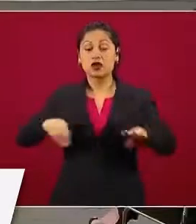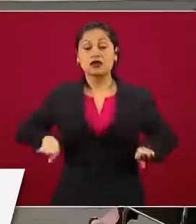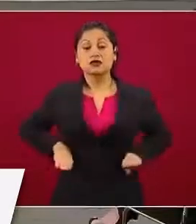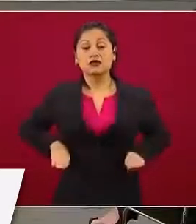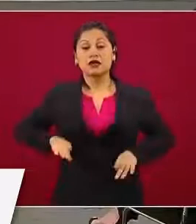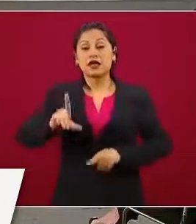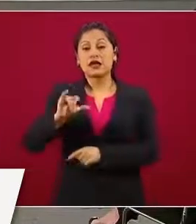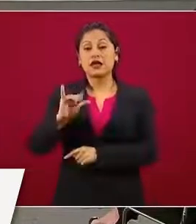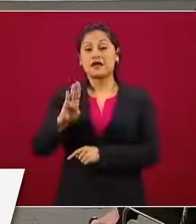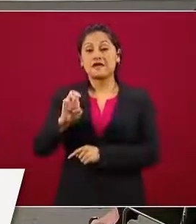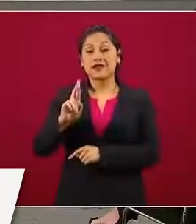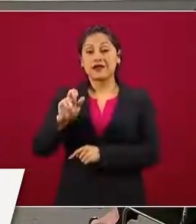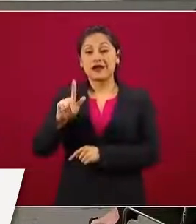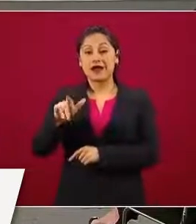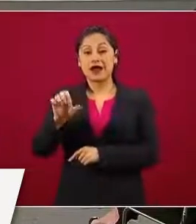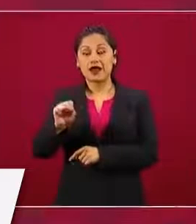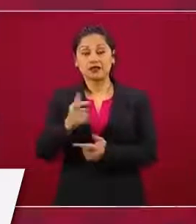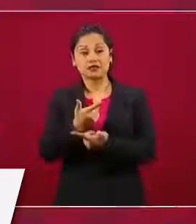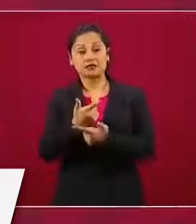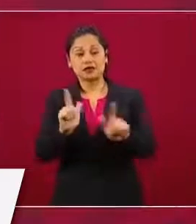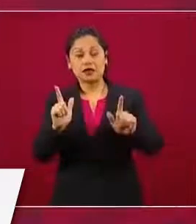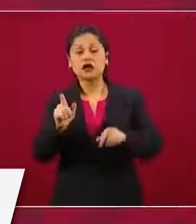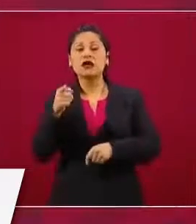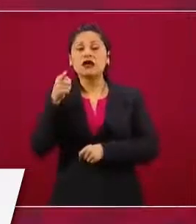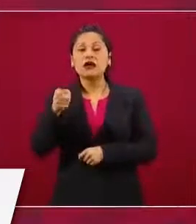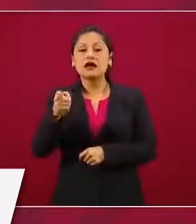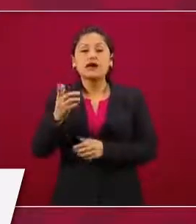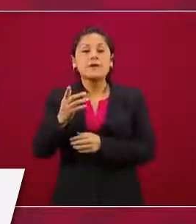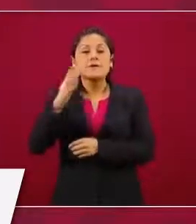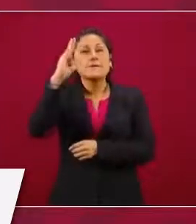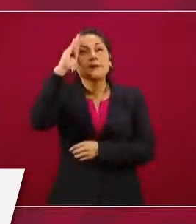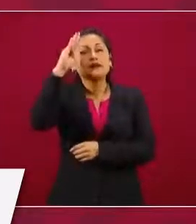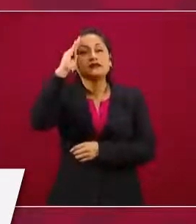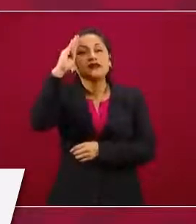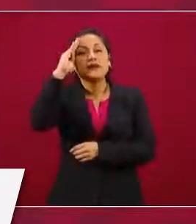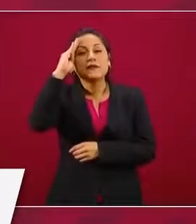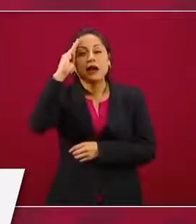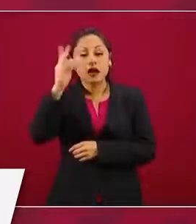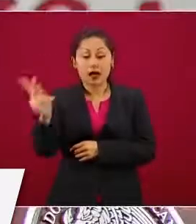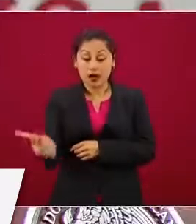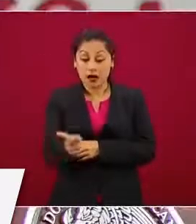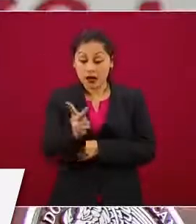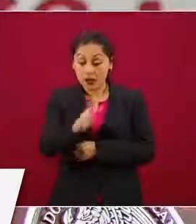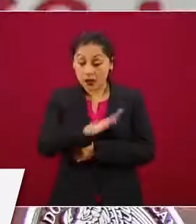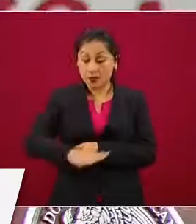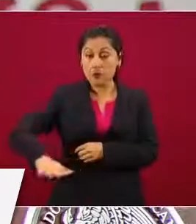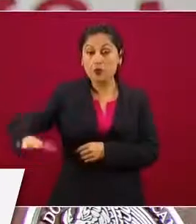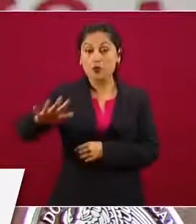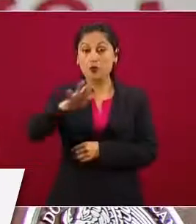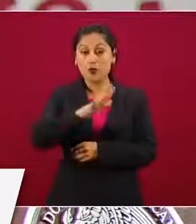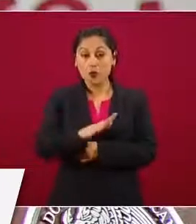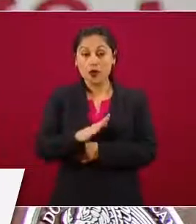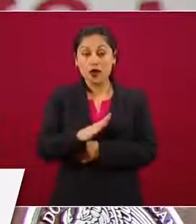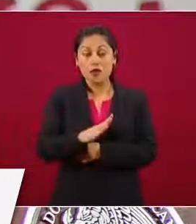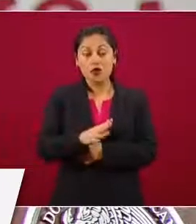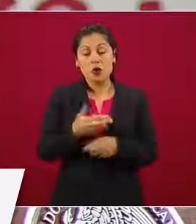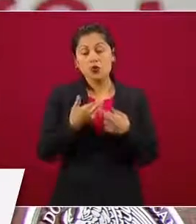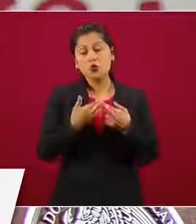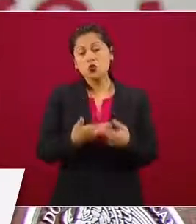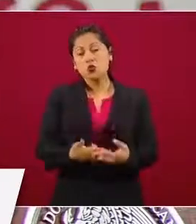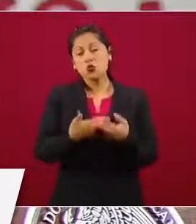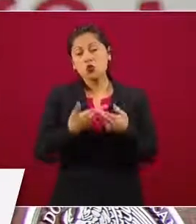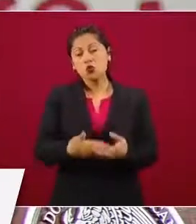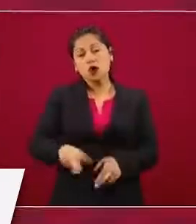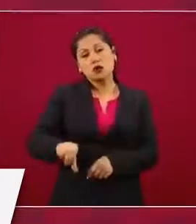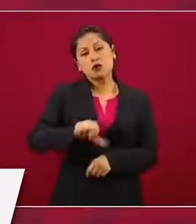de que entre un pueblo fuerte y uno débil, el desierto. Es una frase